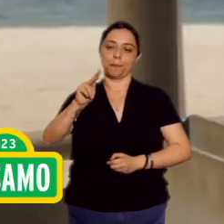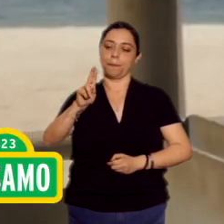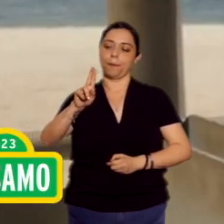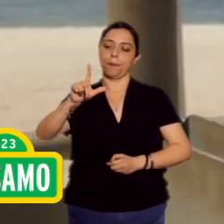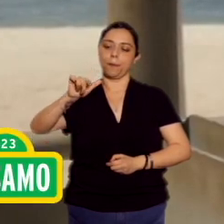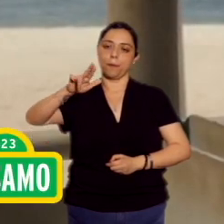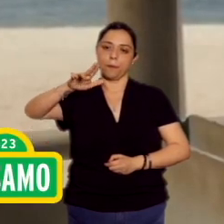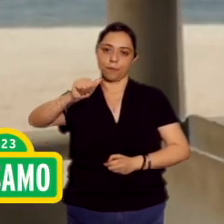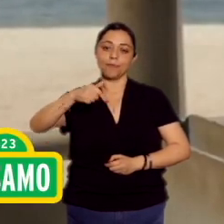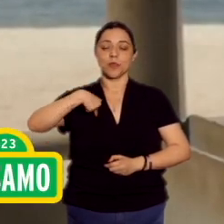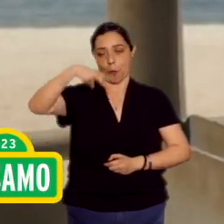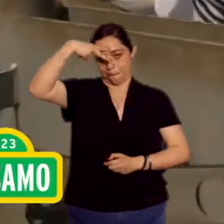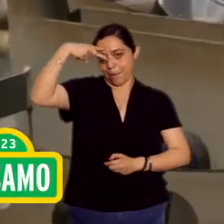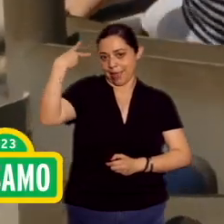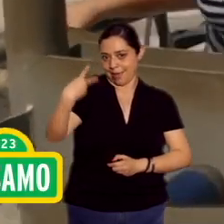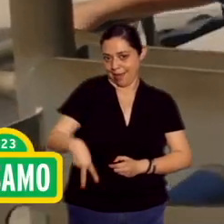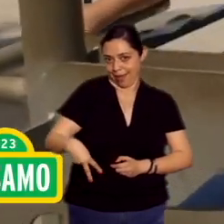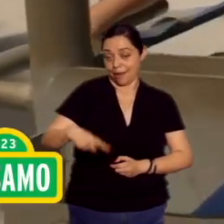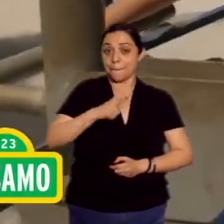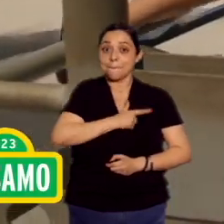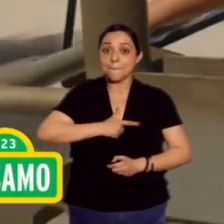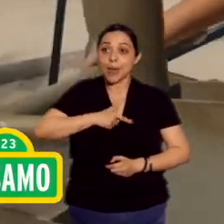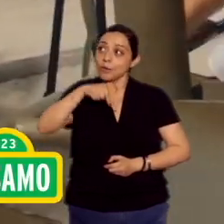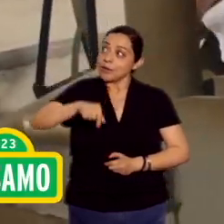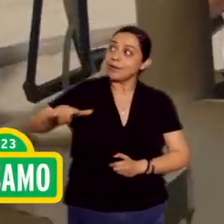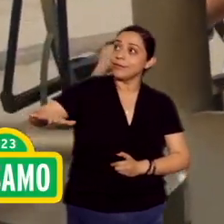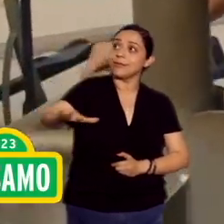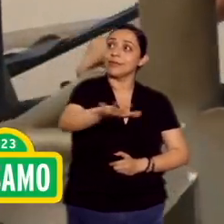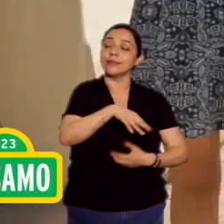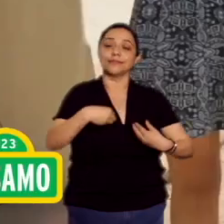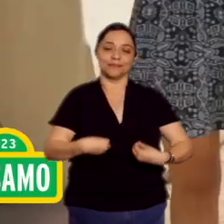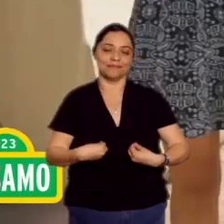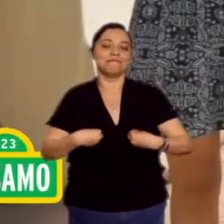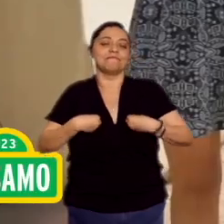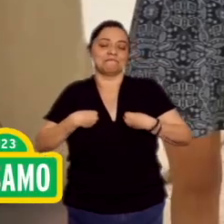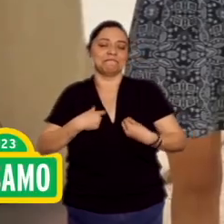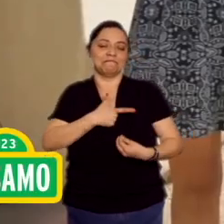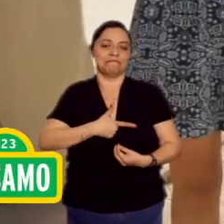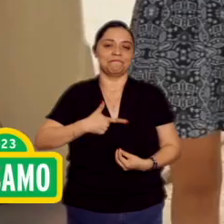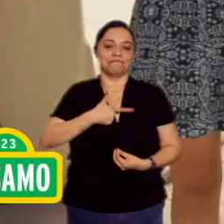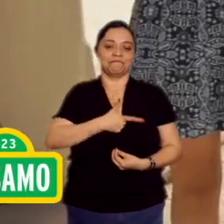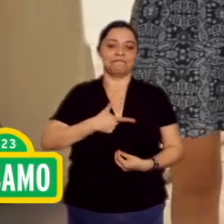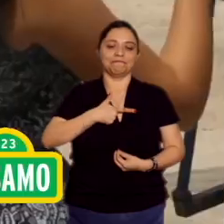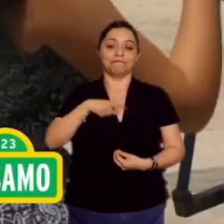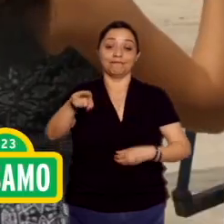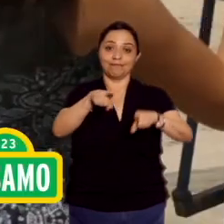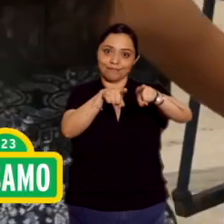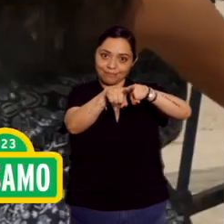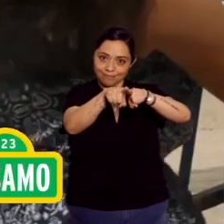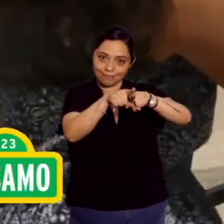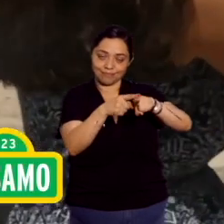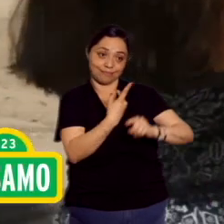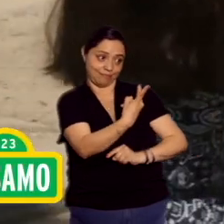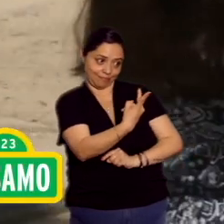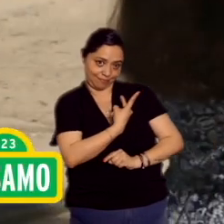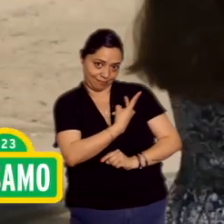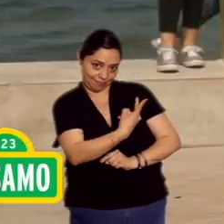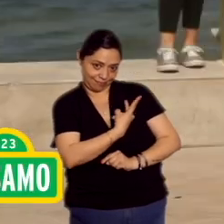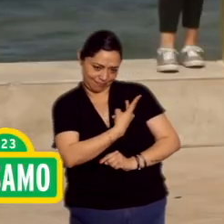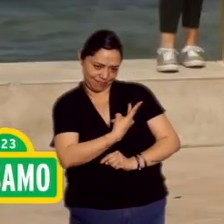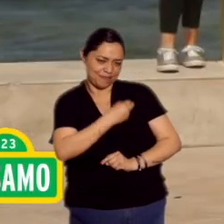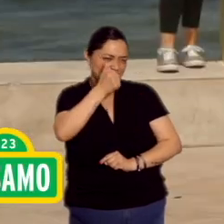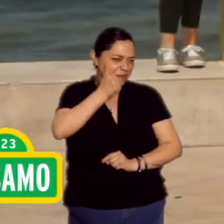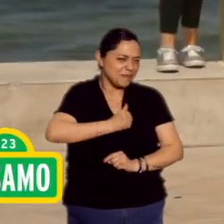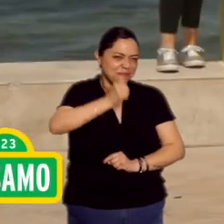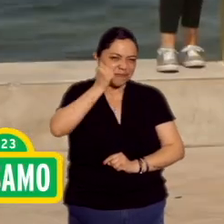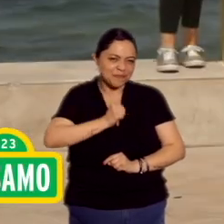Paulina. Soy mexicana y me gusta mucho el lugar donde vivo junto al mar. A mi hermana Lilian y a mí nos gusta